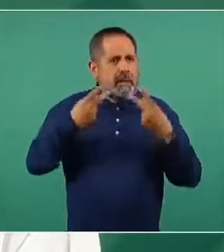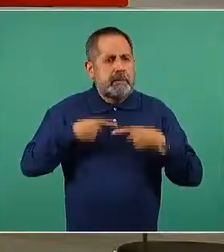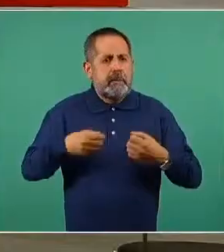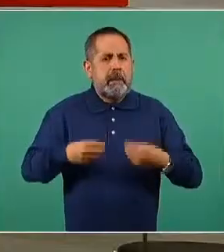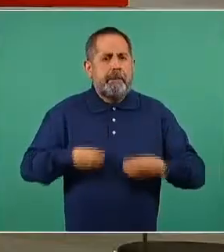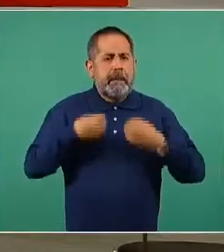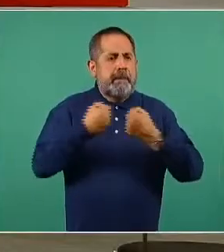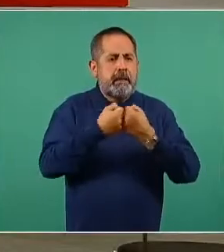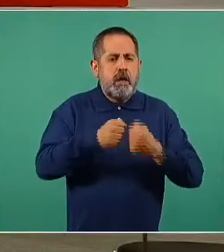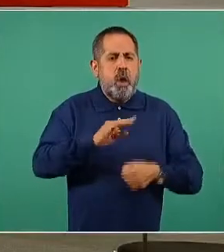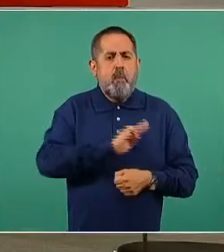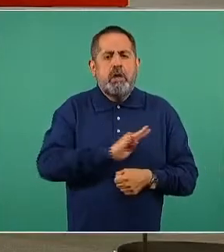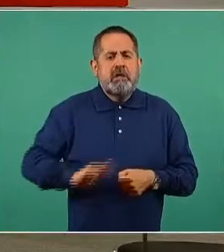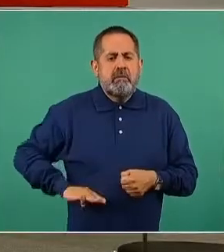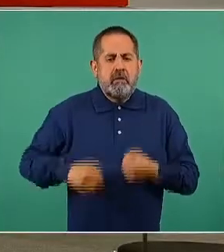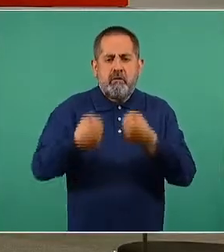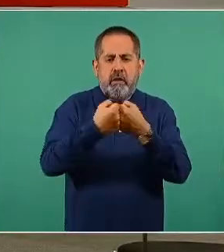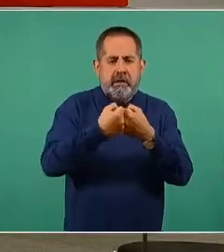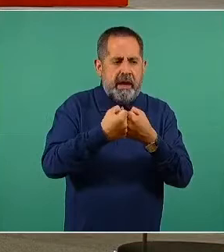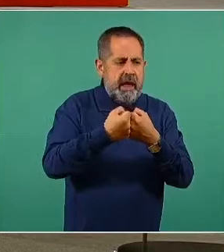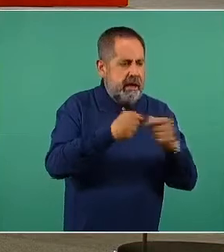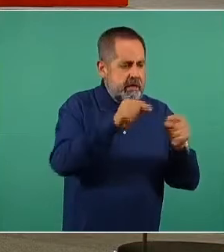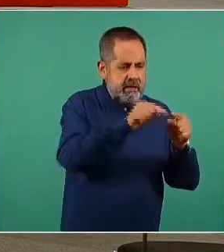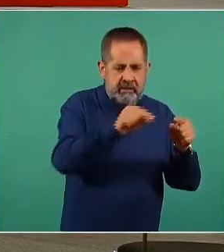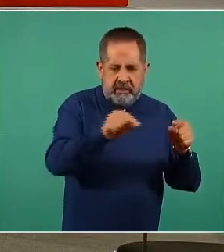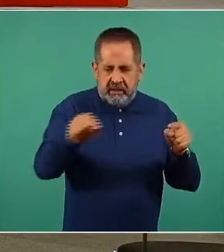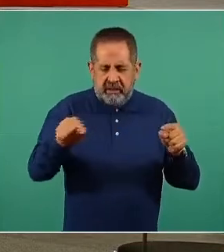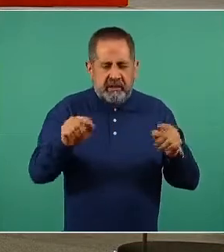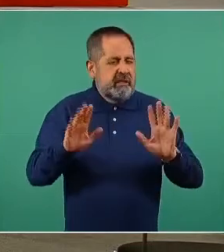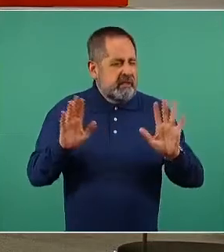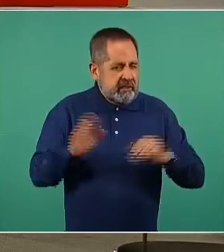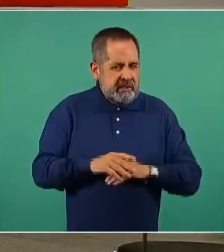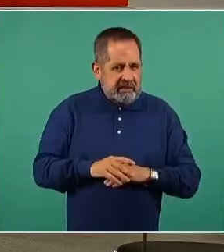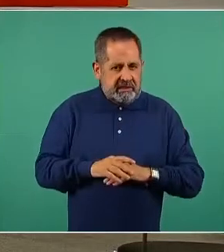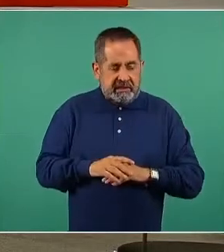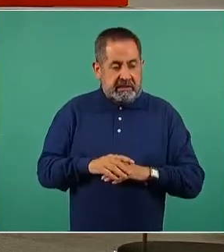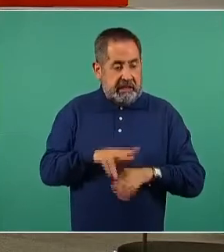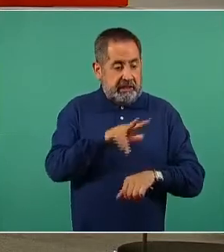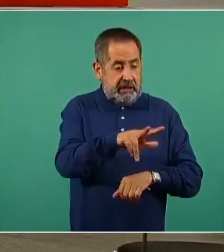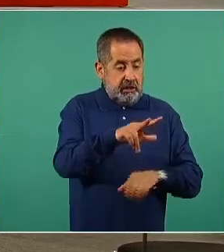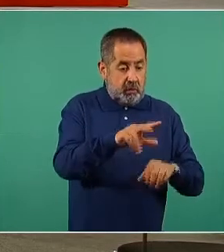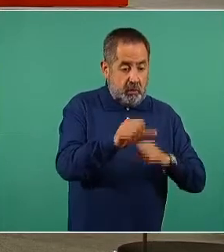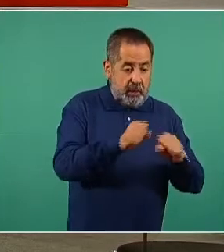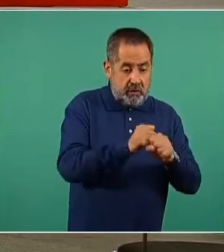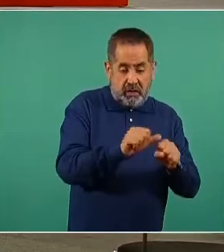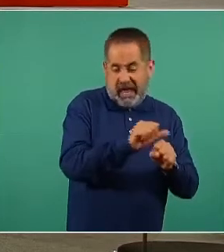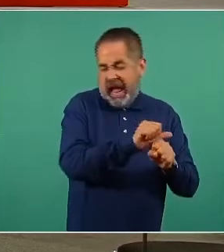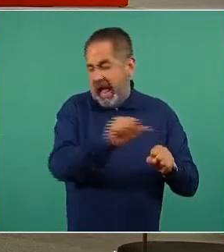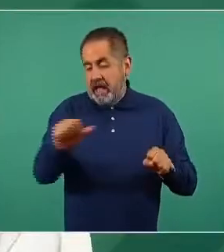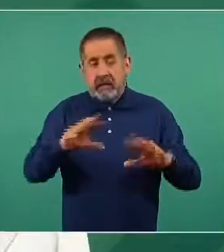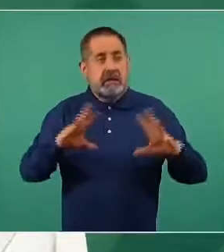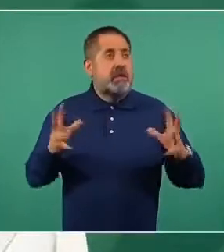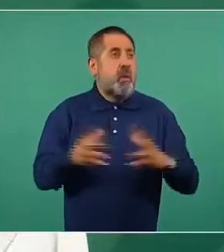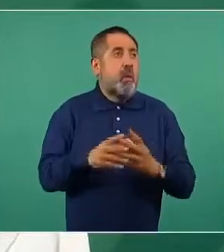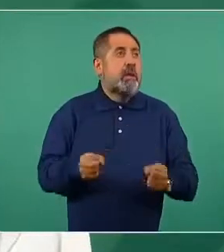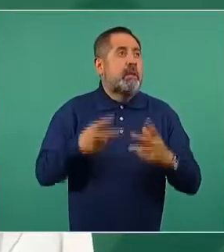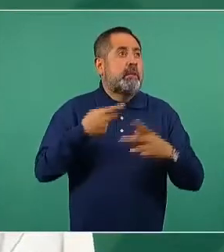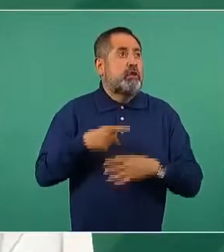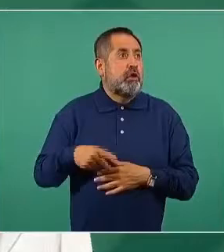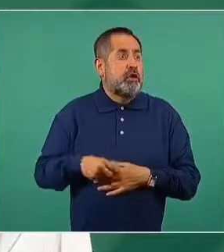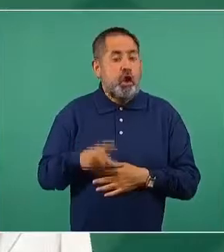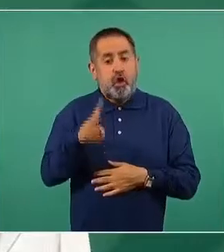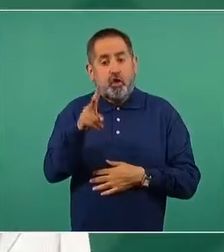hay en estos municipios fronterizos. Si tomáramos todo el grupo desde los 18 años, estamos hablando de un poco más